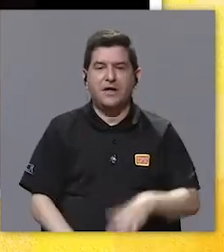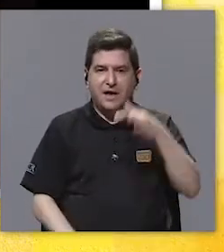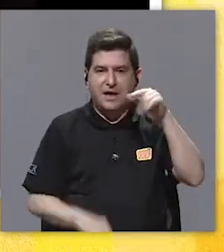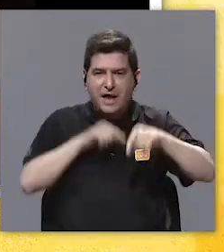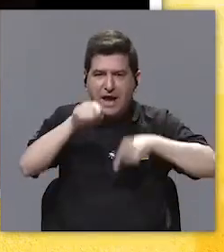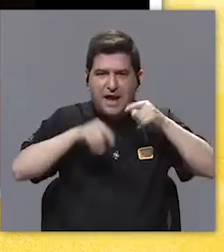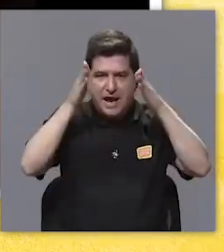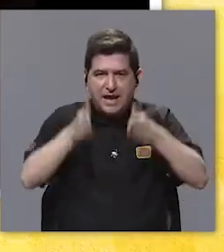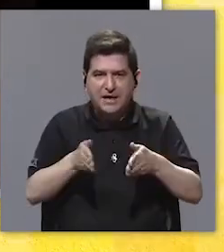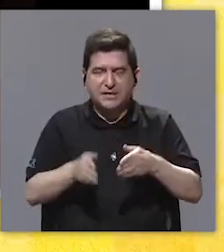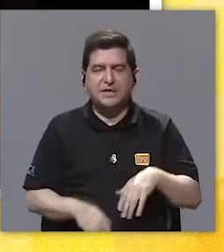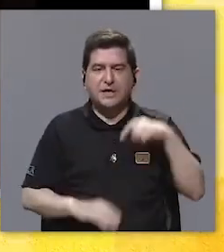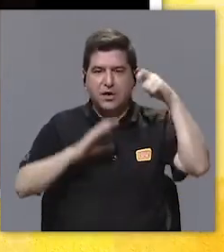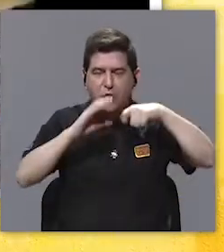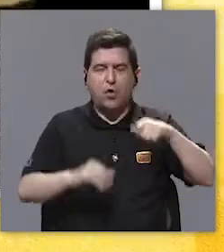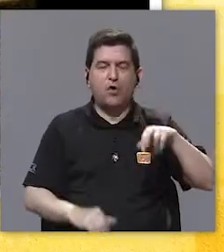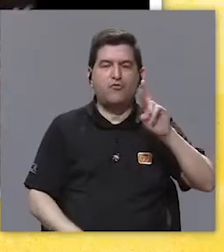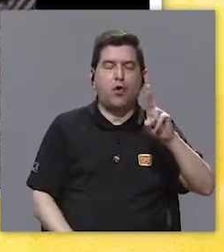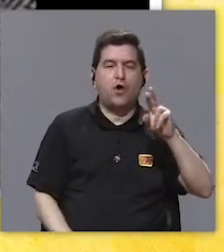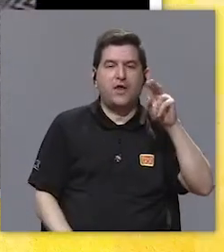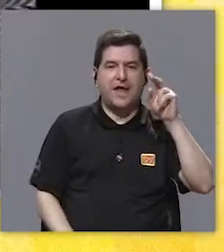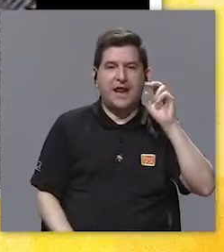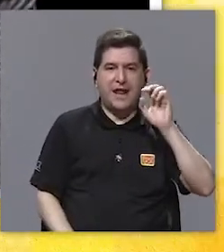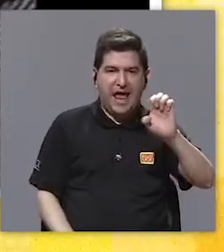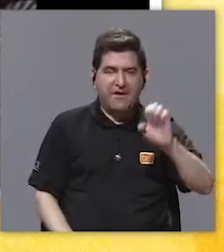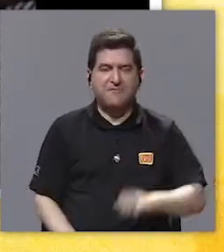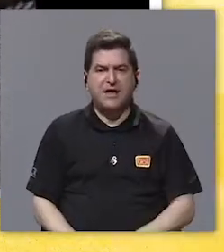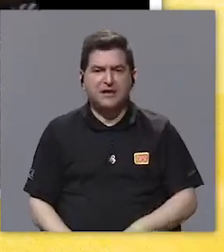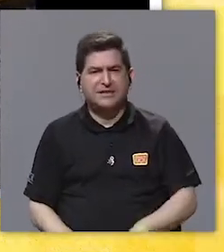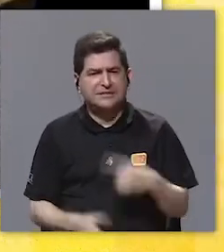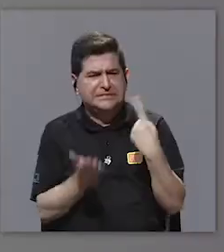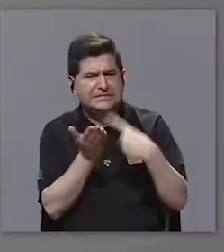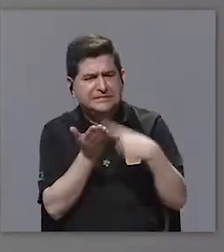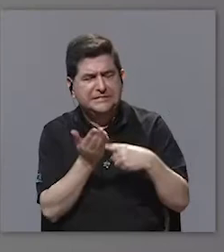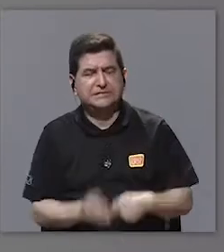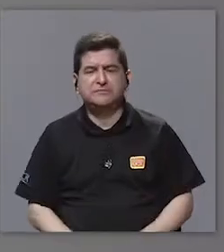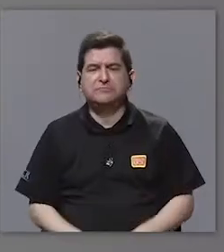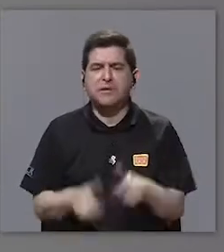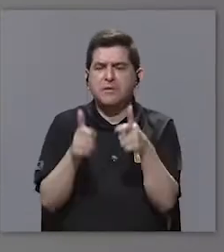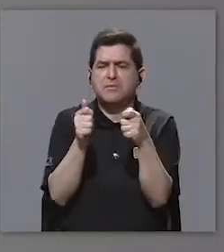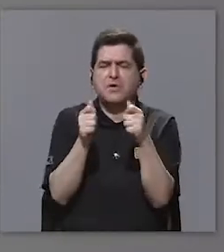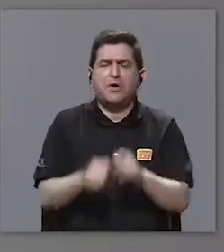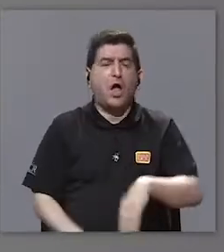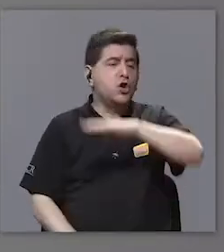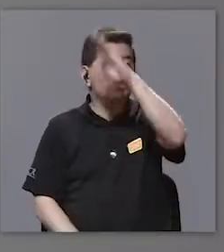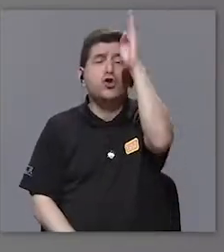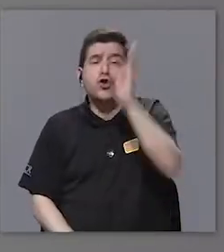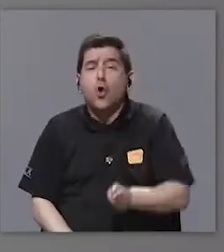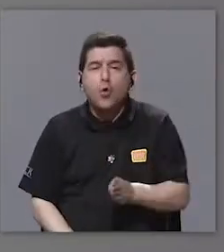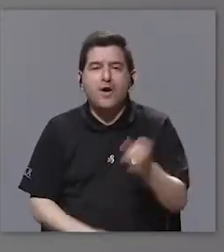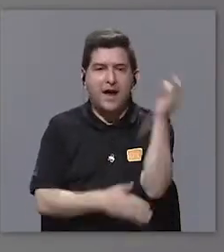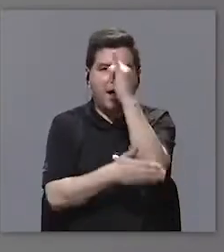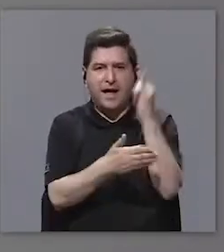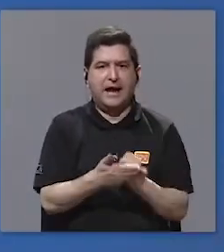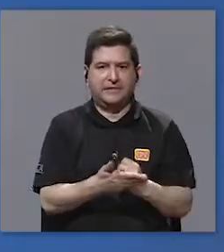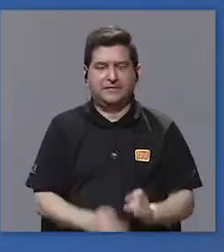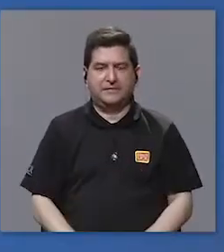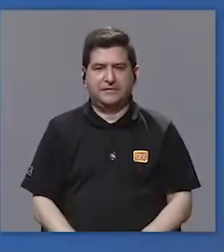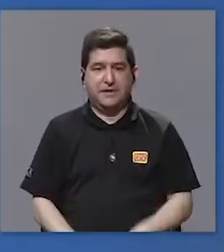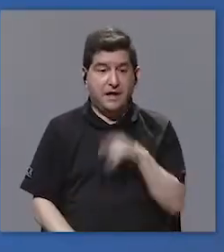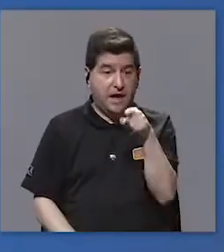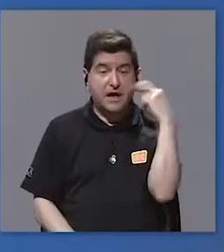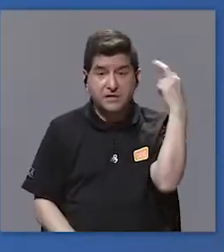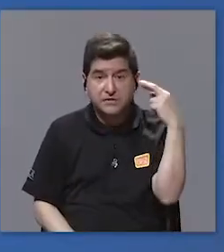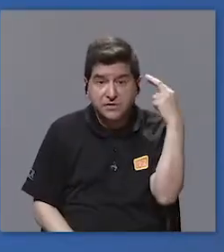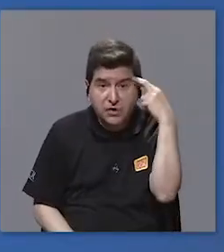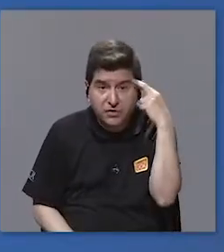el crítico de cine roger ebert generó un gran debate al declarar que los videojuegos nunca serán un arte y que se